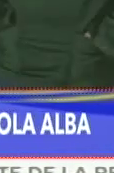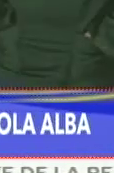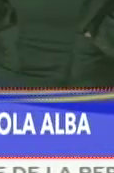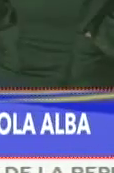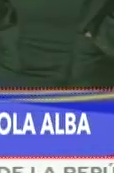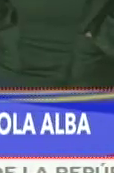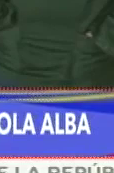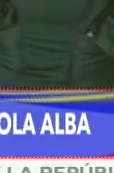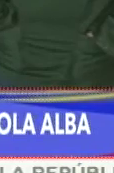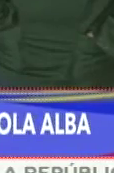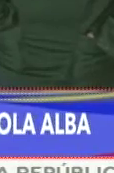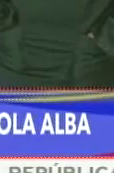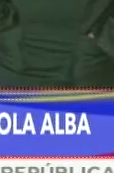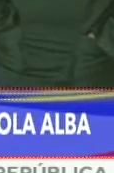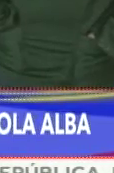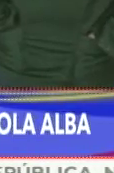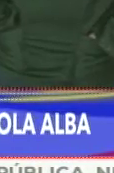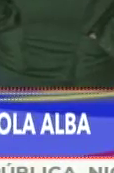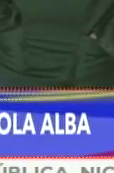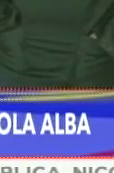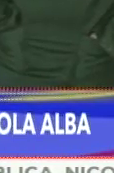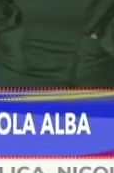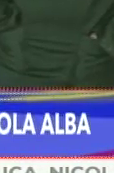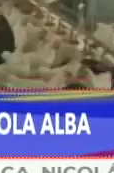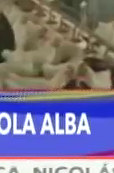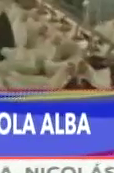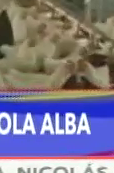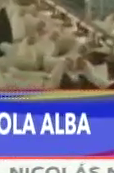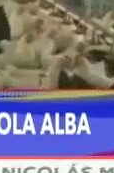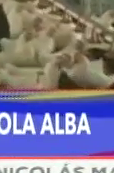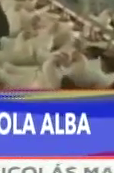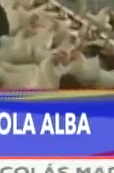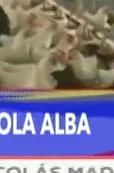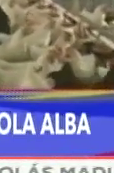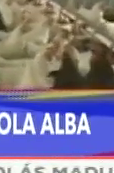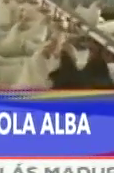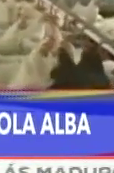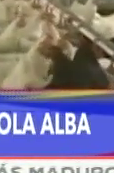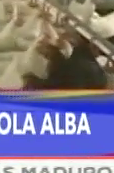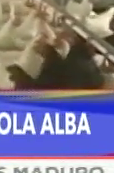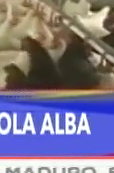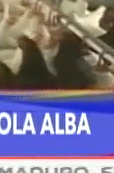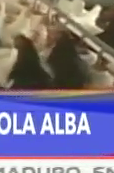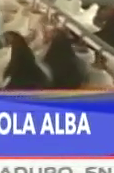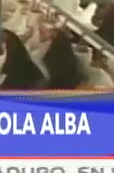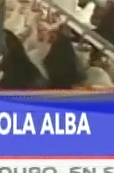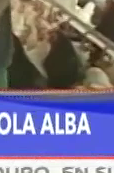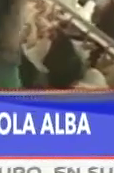Aquí diariamente se recoge una capacidad de 15.000 huevos. Semanalmente tenemos